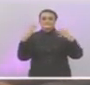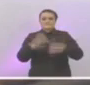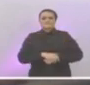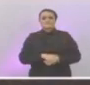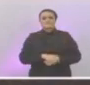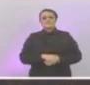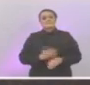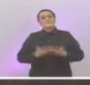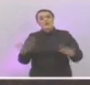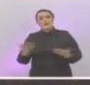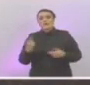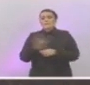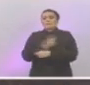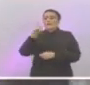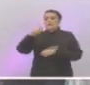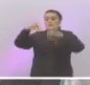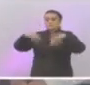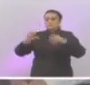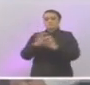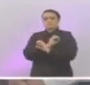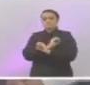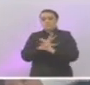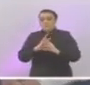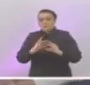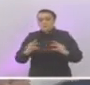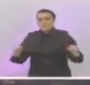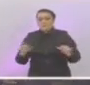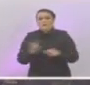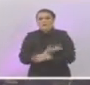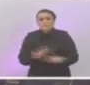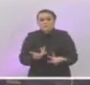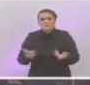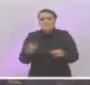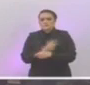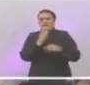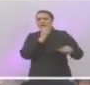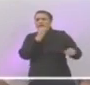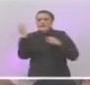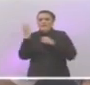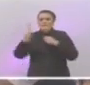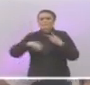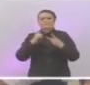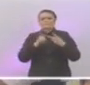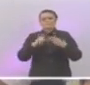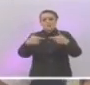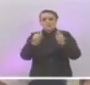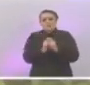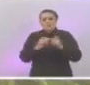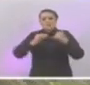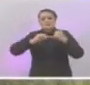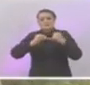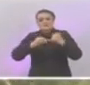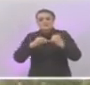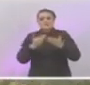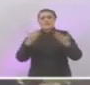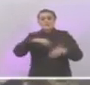En el caso de la sequía, esta ha mermado principalmente la producción de caña, ganado y semillas.